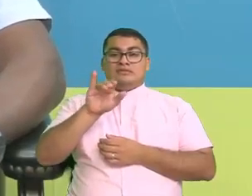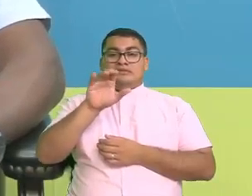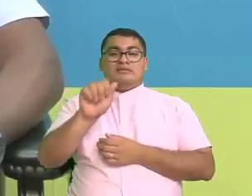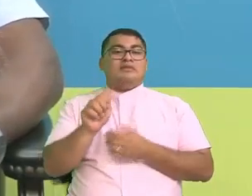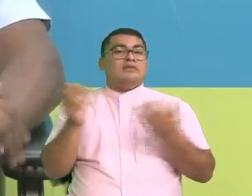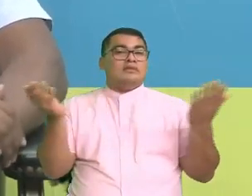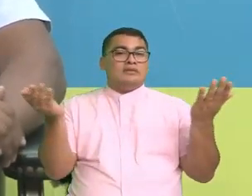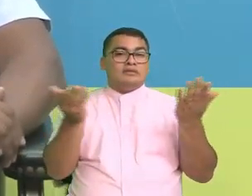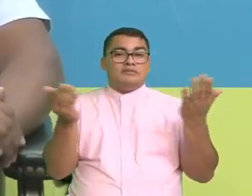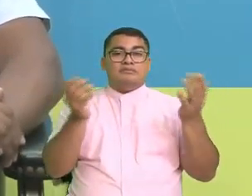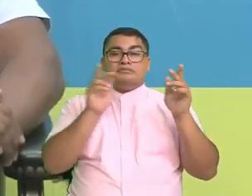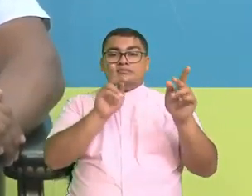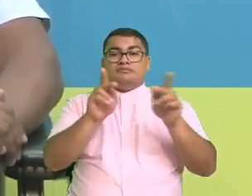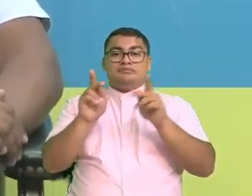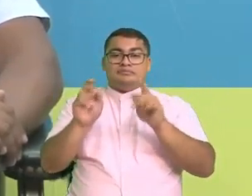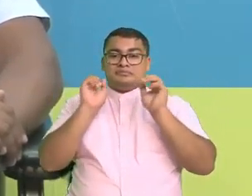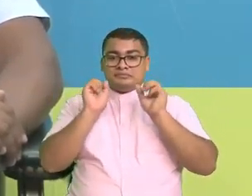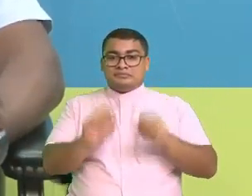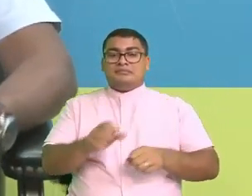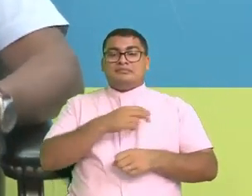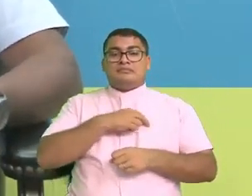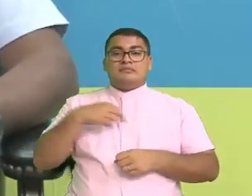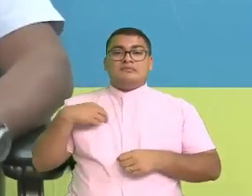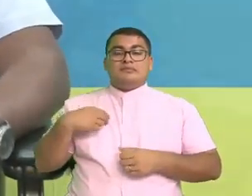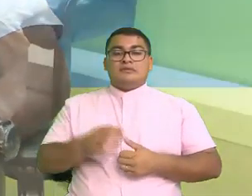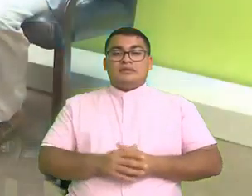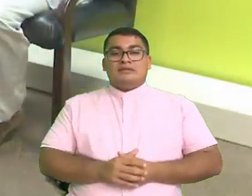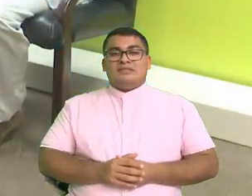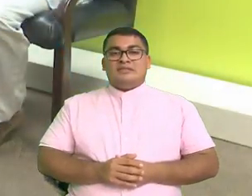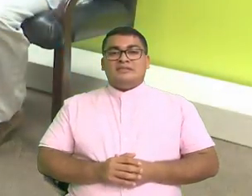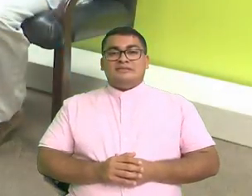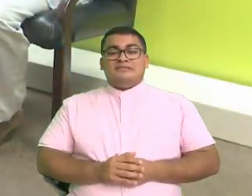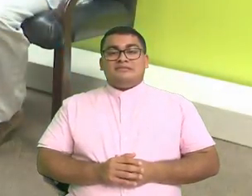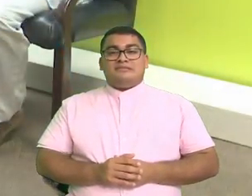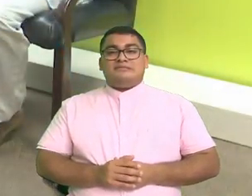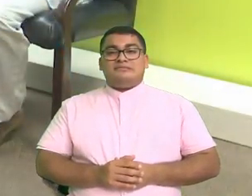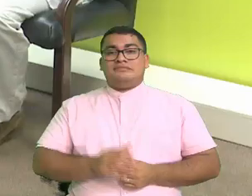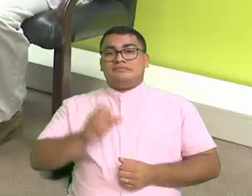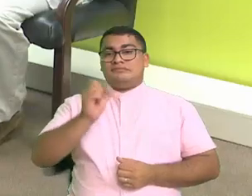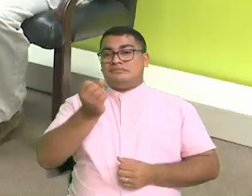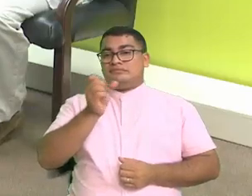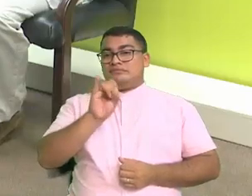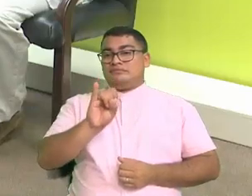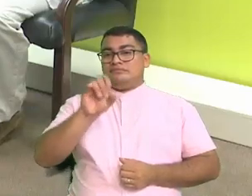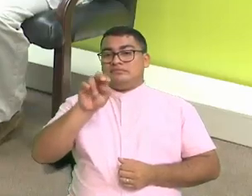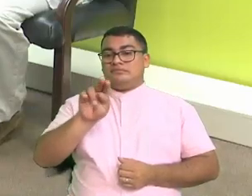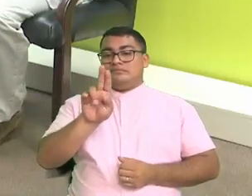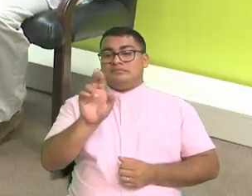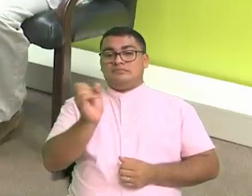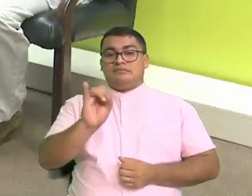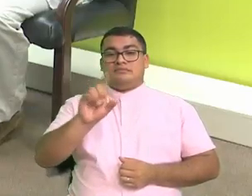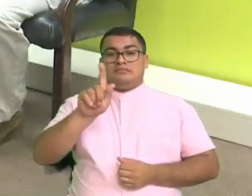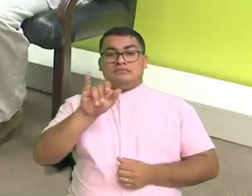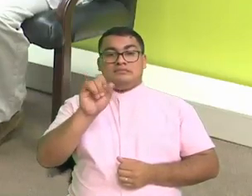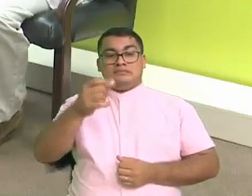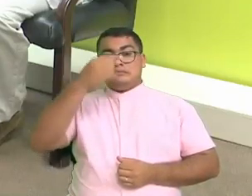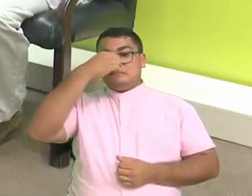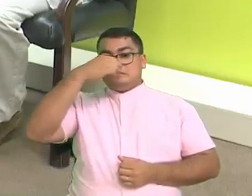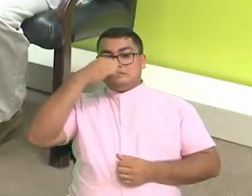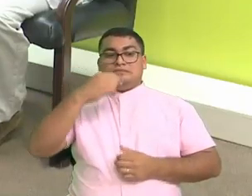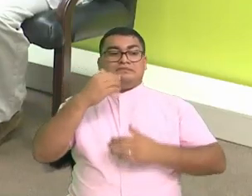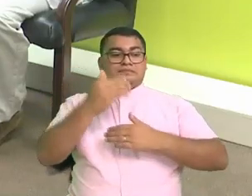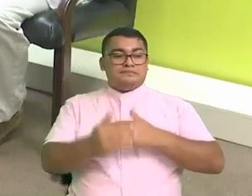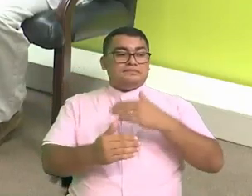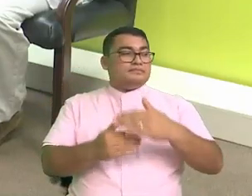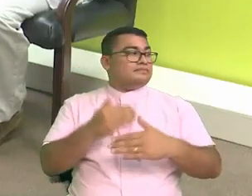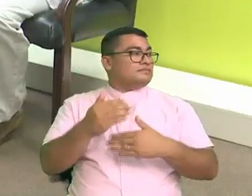llegamos a desarrollar esta enfermedad? Bueno, mira, la sinusitis crónica es un proceso,